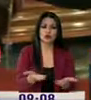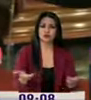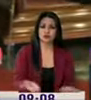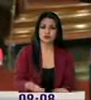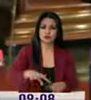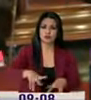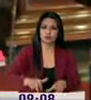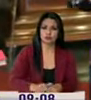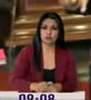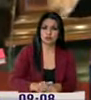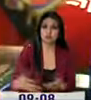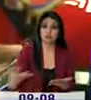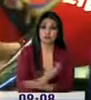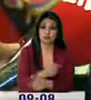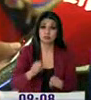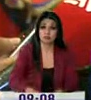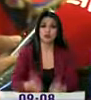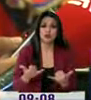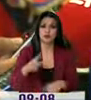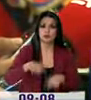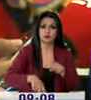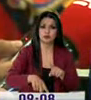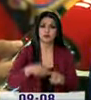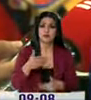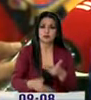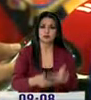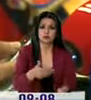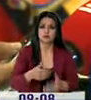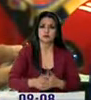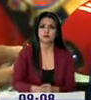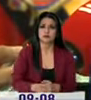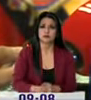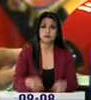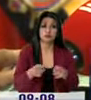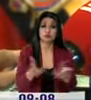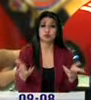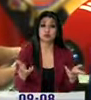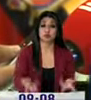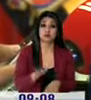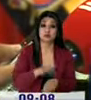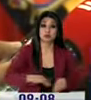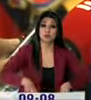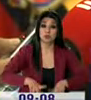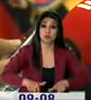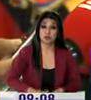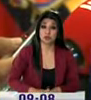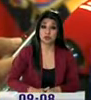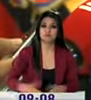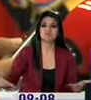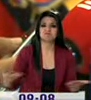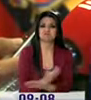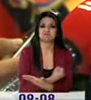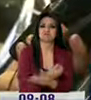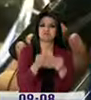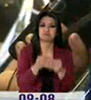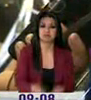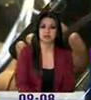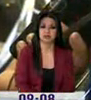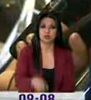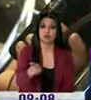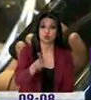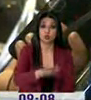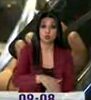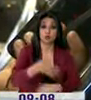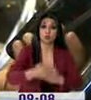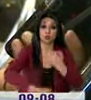que actualmente no se puede lograr. Sino para que pierdan todos los bienes que tengan las personas involucradas y sentencia. Es